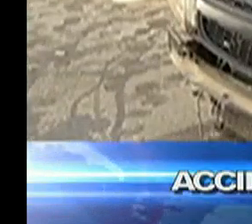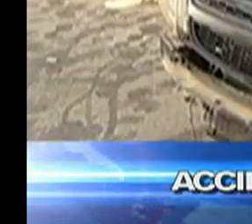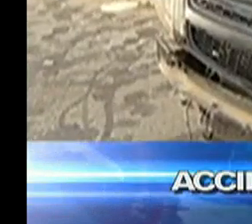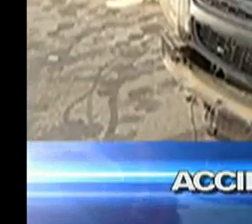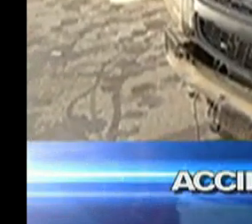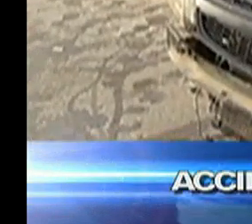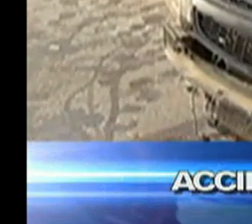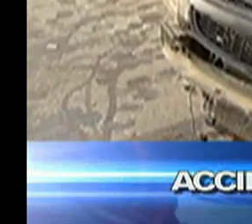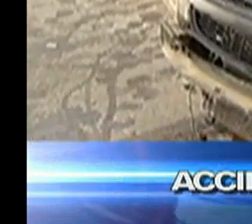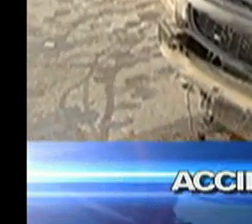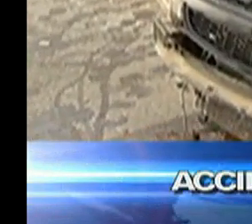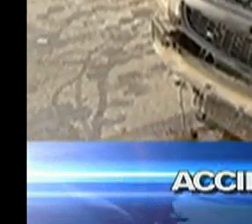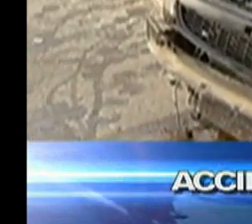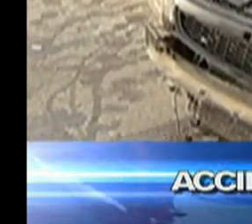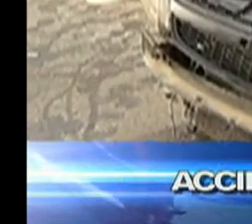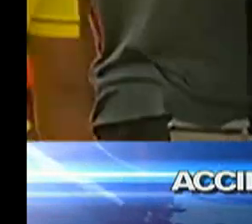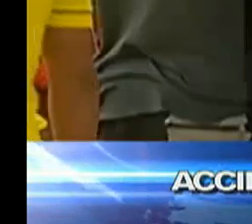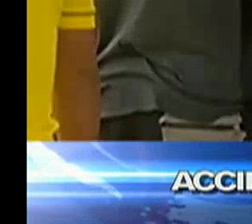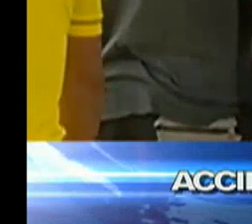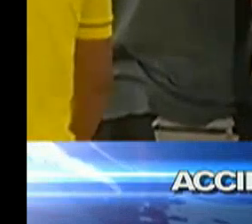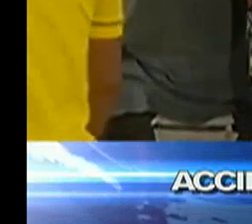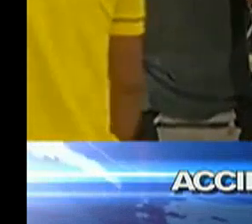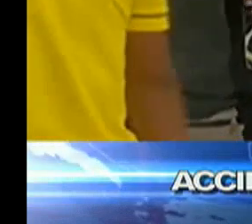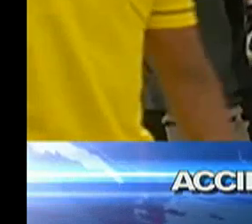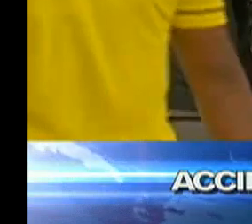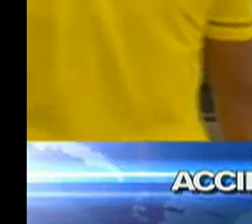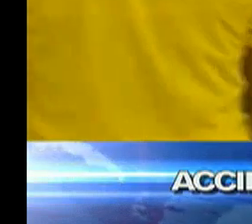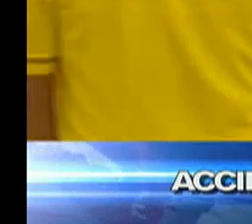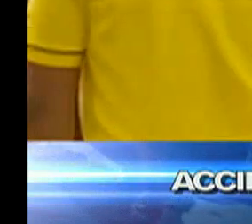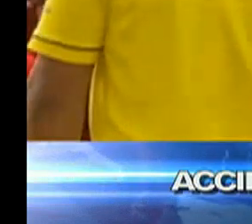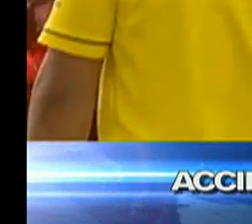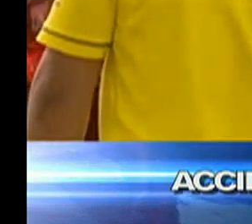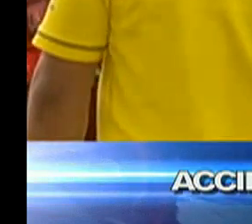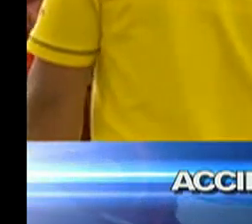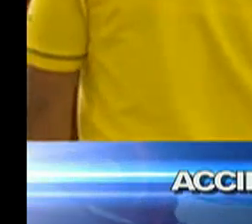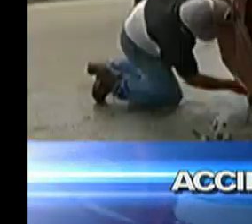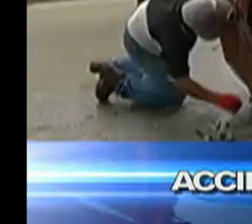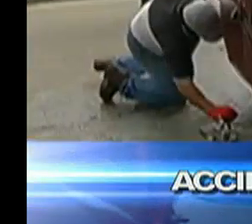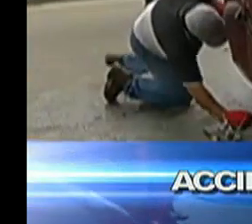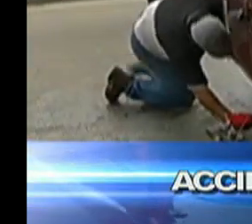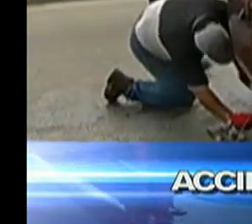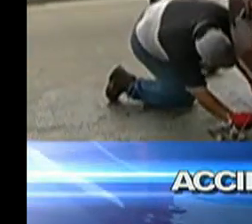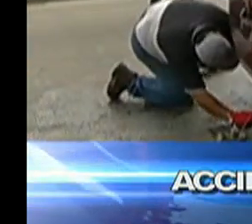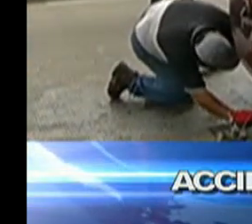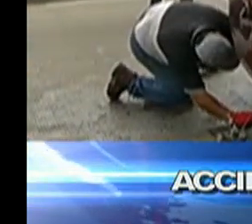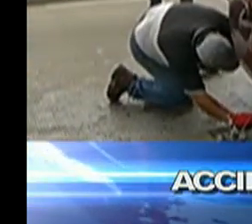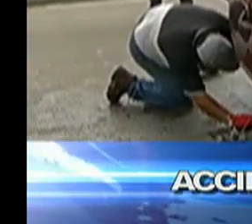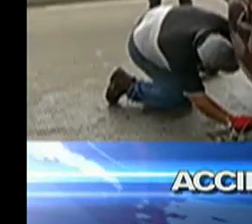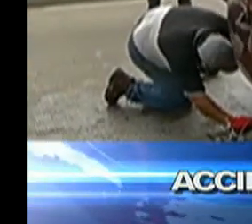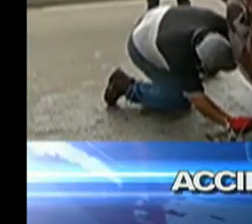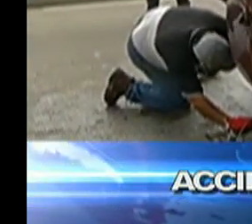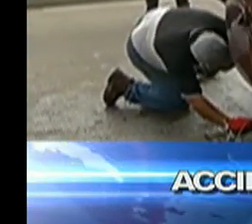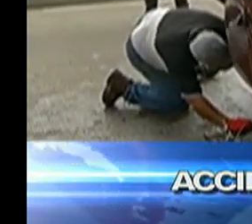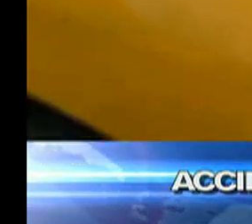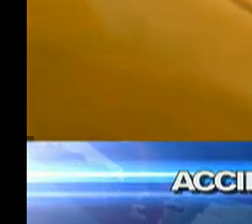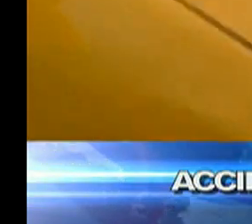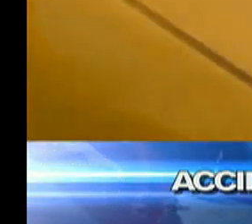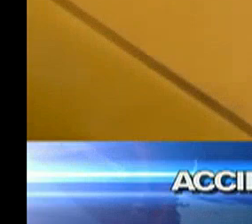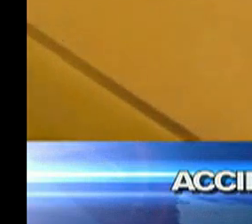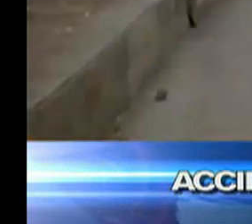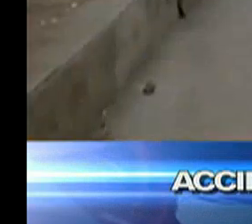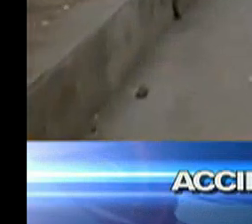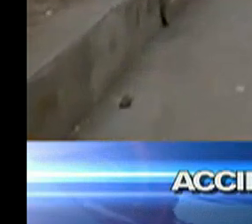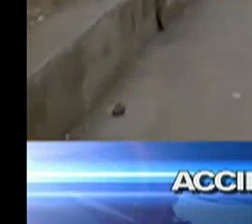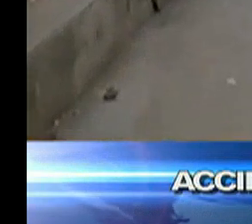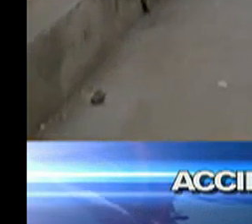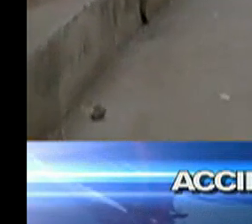Enseguida, varias personas resultaron heridas en diferentes accidentes registrados